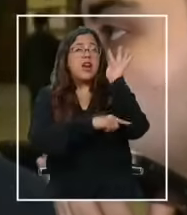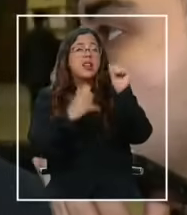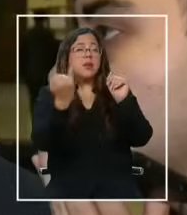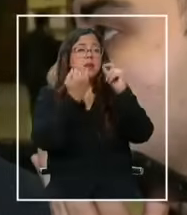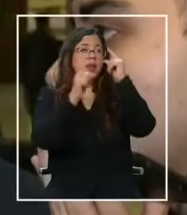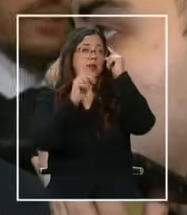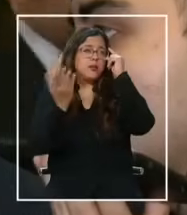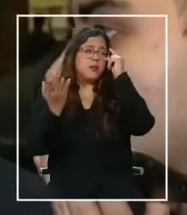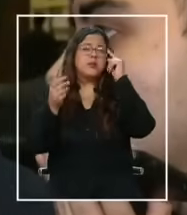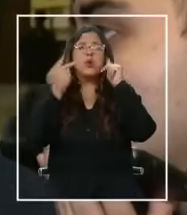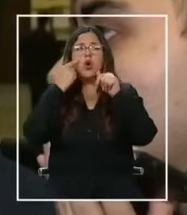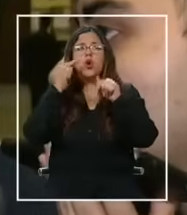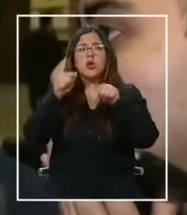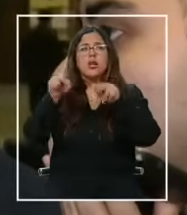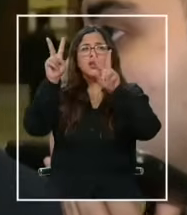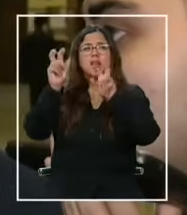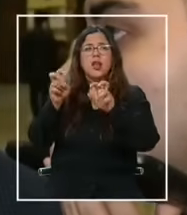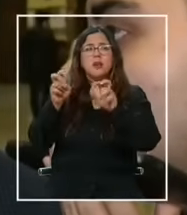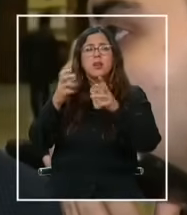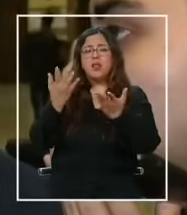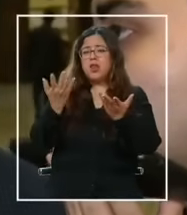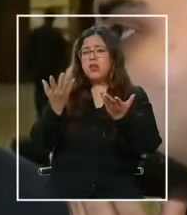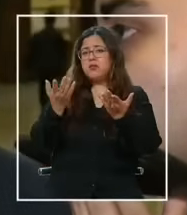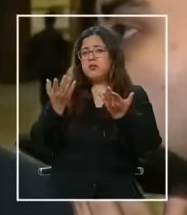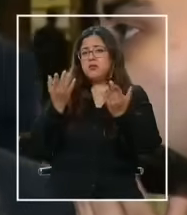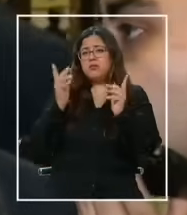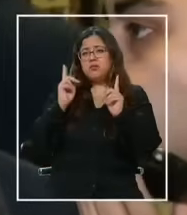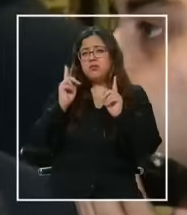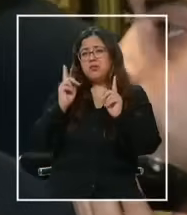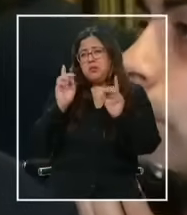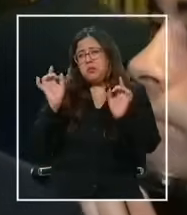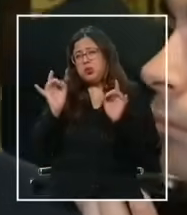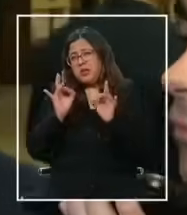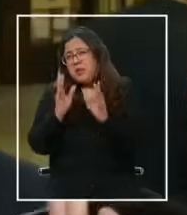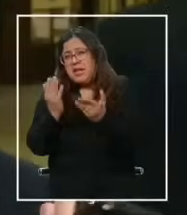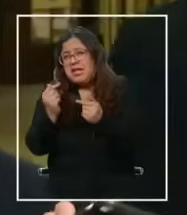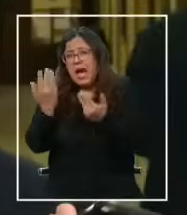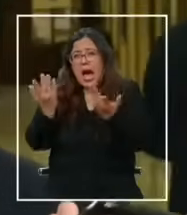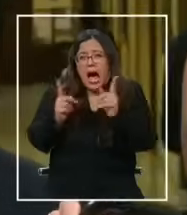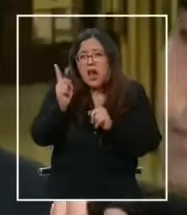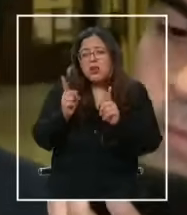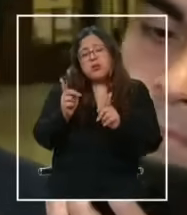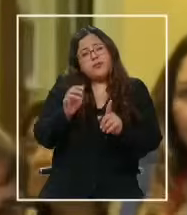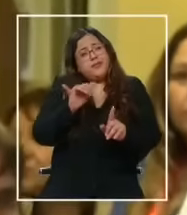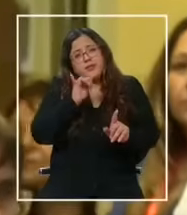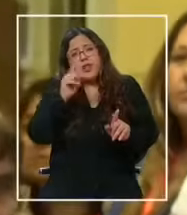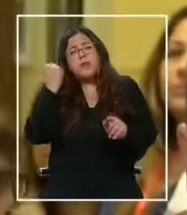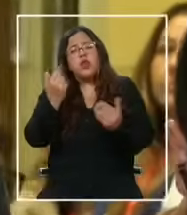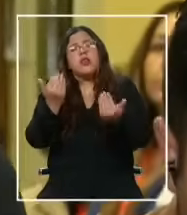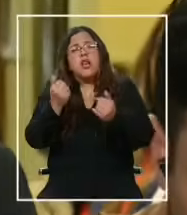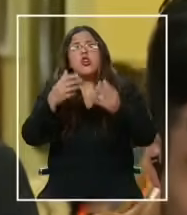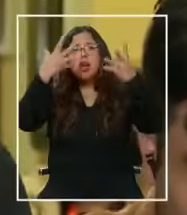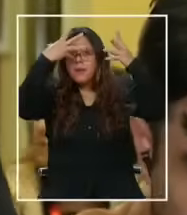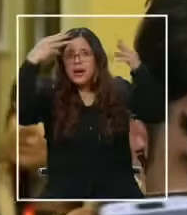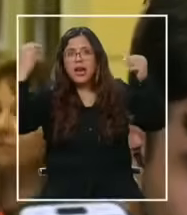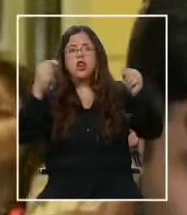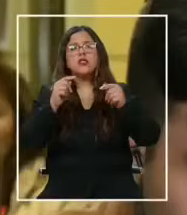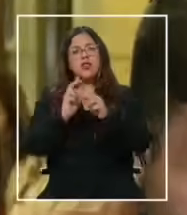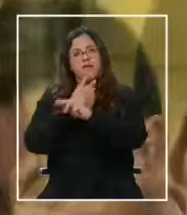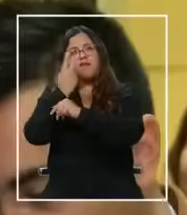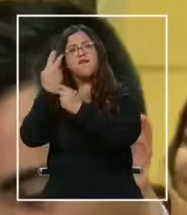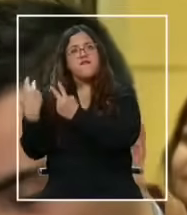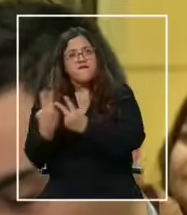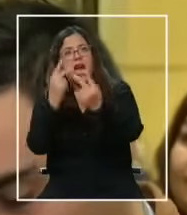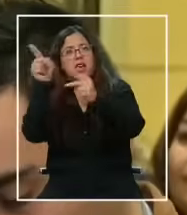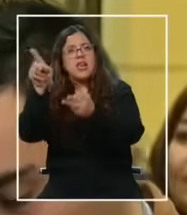el llamado consulta contribuye a algo no debe descartarse pero hoy día creo que es necesario que el embajador est en Venezuela hoy día se ridiculizó a